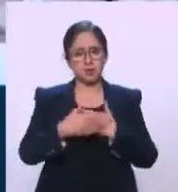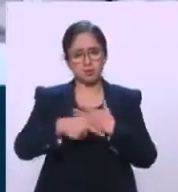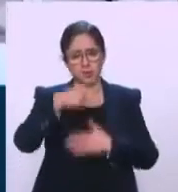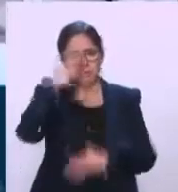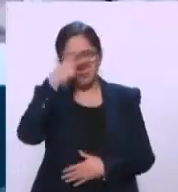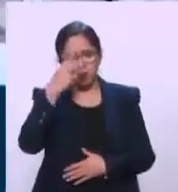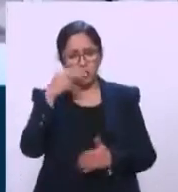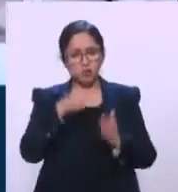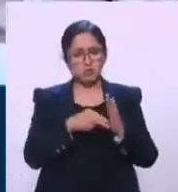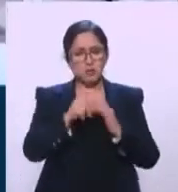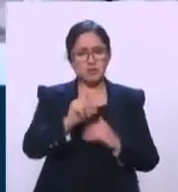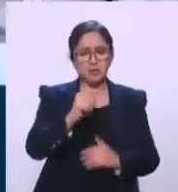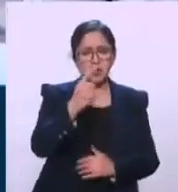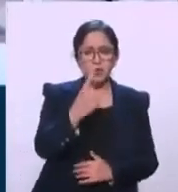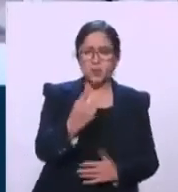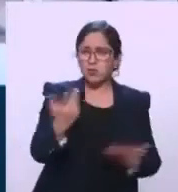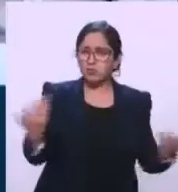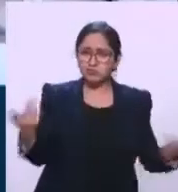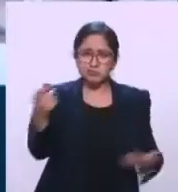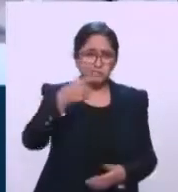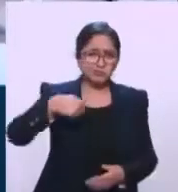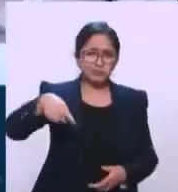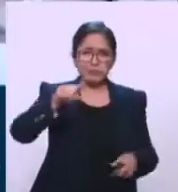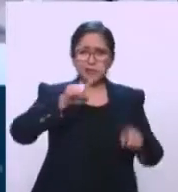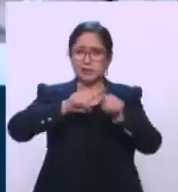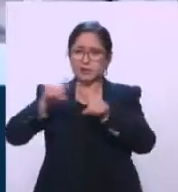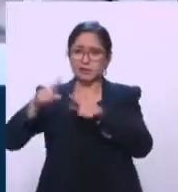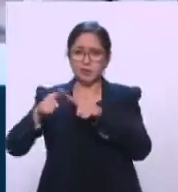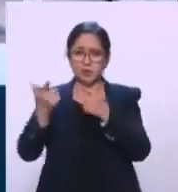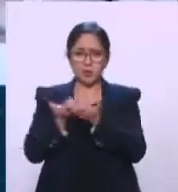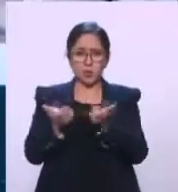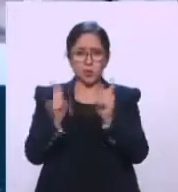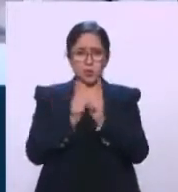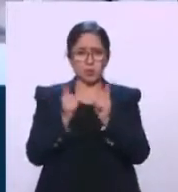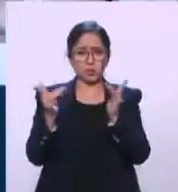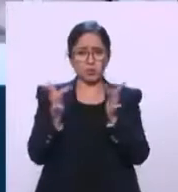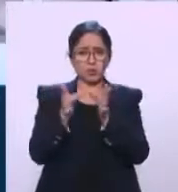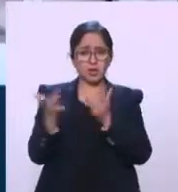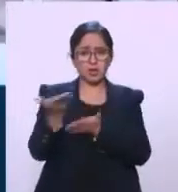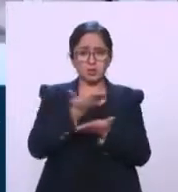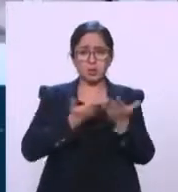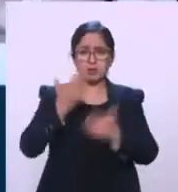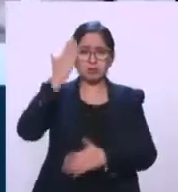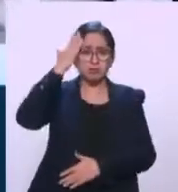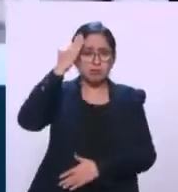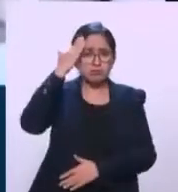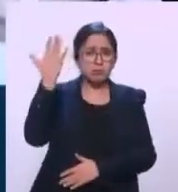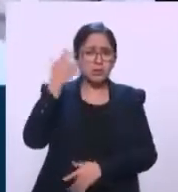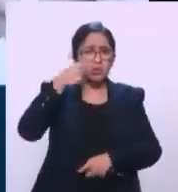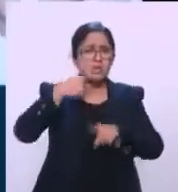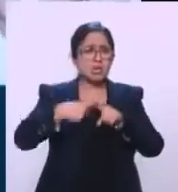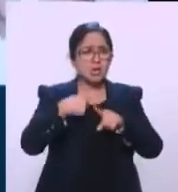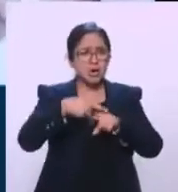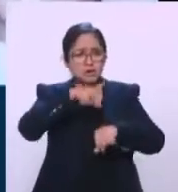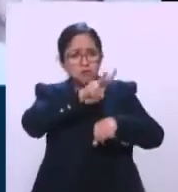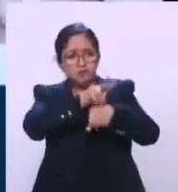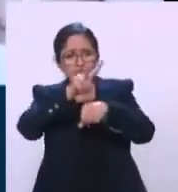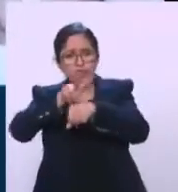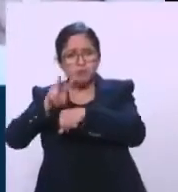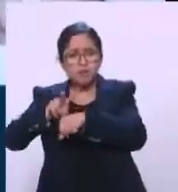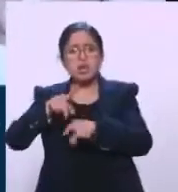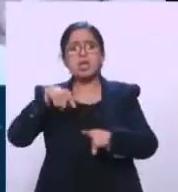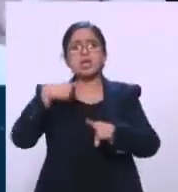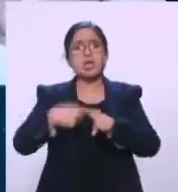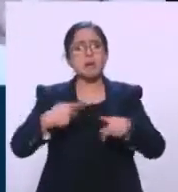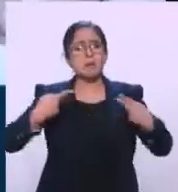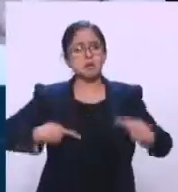vamos a tener con este poder inmenso que van a tener los corporativos de redes sociales? Y tienes mucha razón, Azul. ¿Quién va a verificar a los verificadores y quién va a censurar al